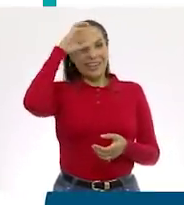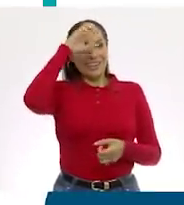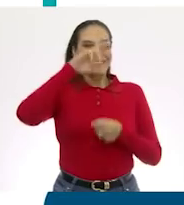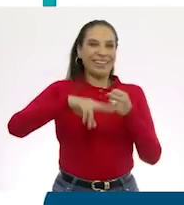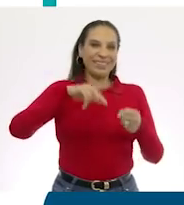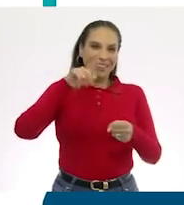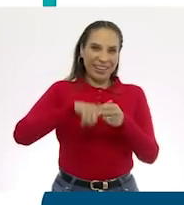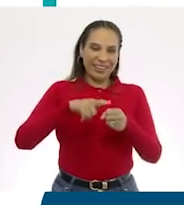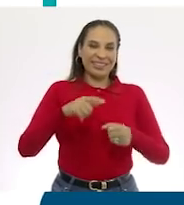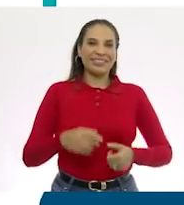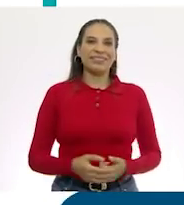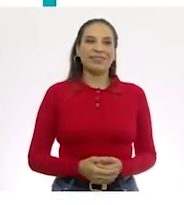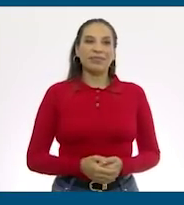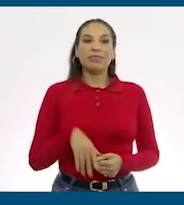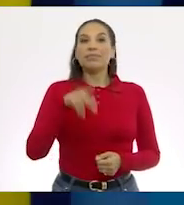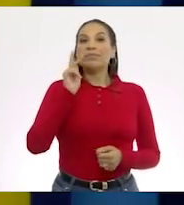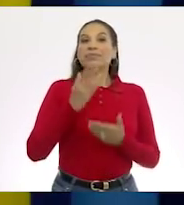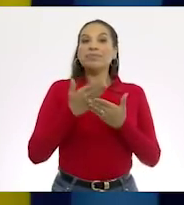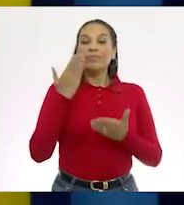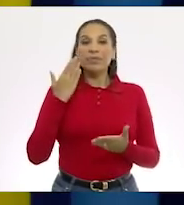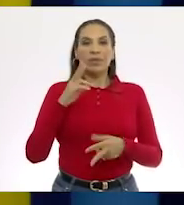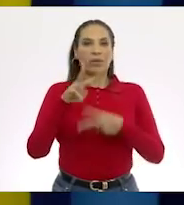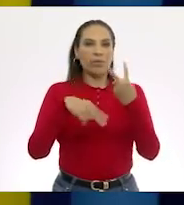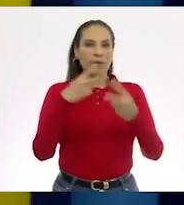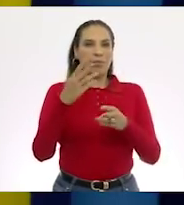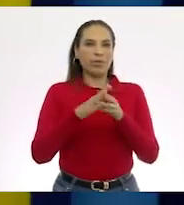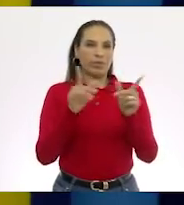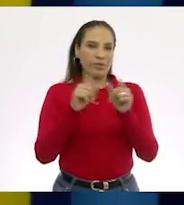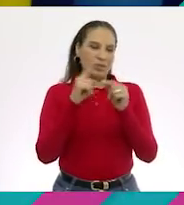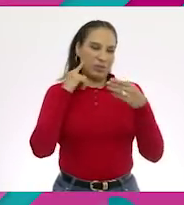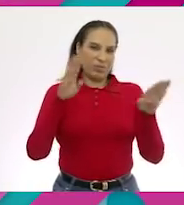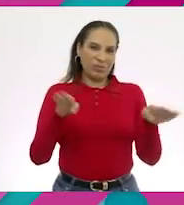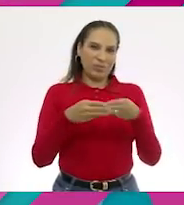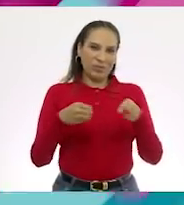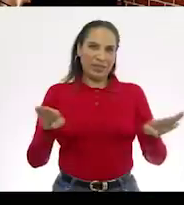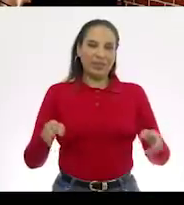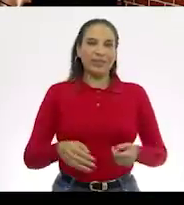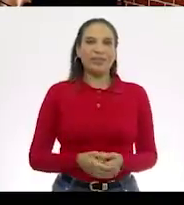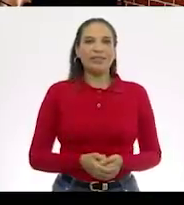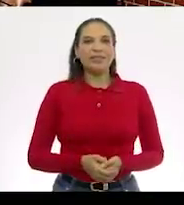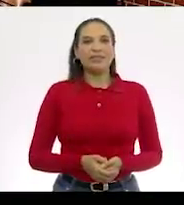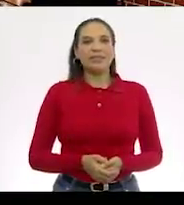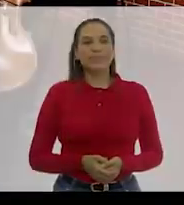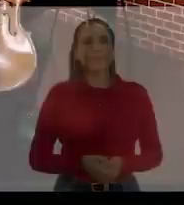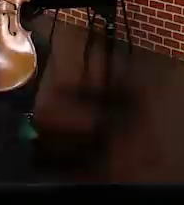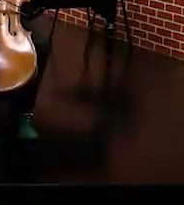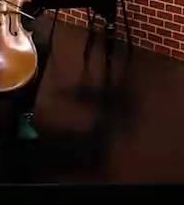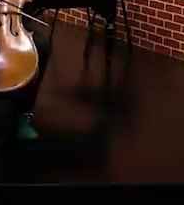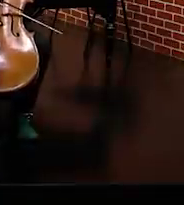Ciencias Naturales. Pero antes, vamos a cápsula musical.